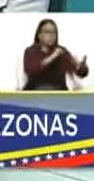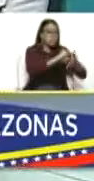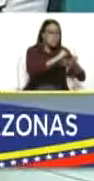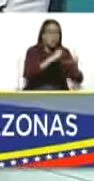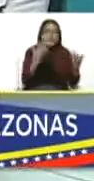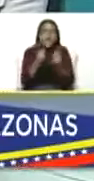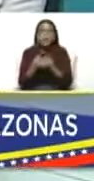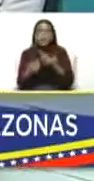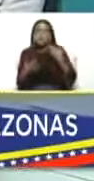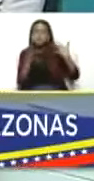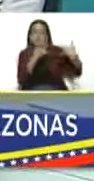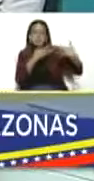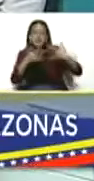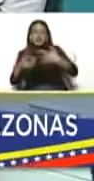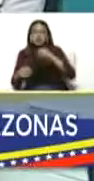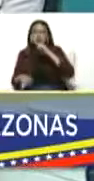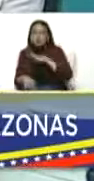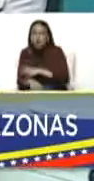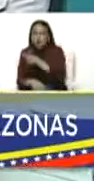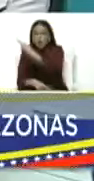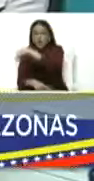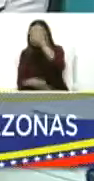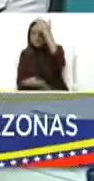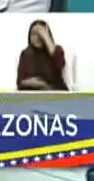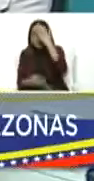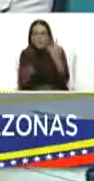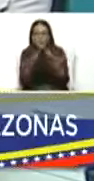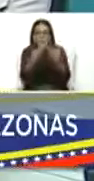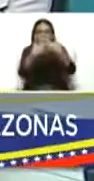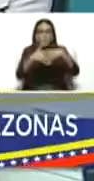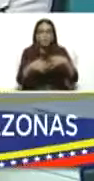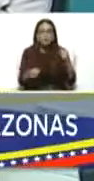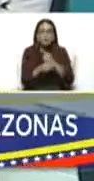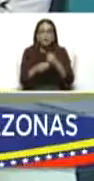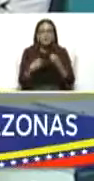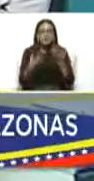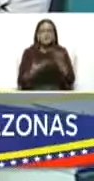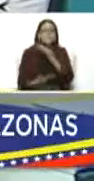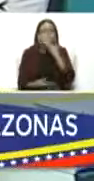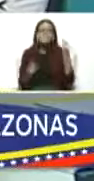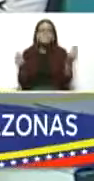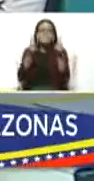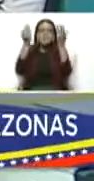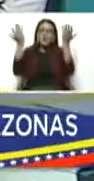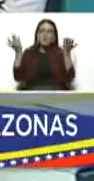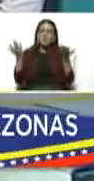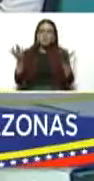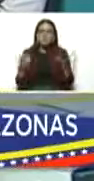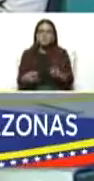cómo doctor José Ramón, como por ejemplo